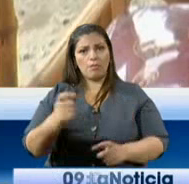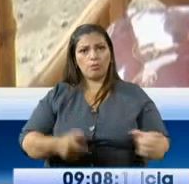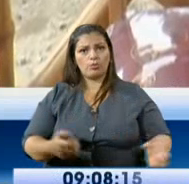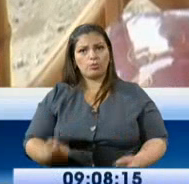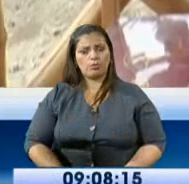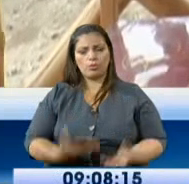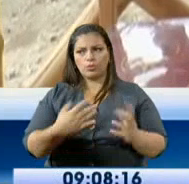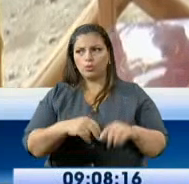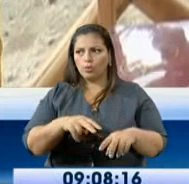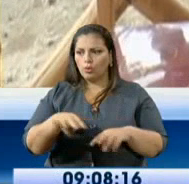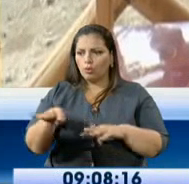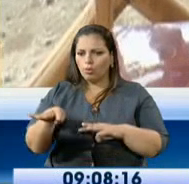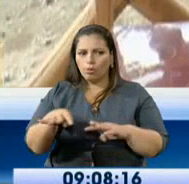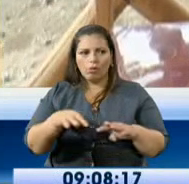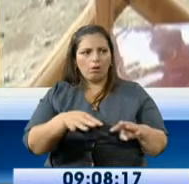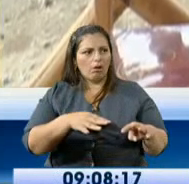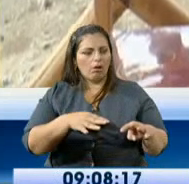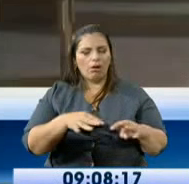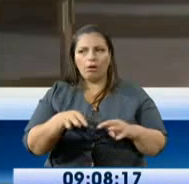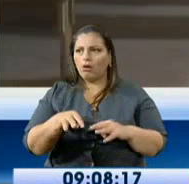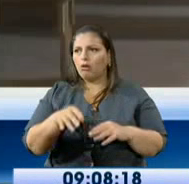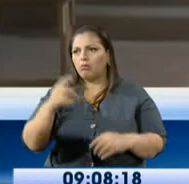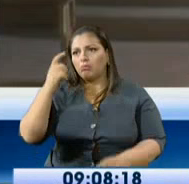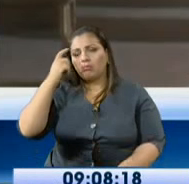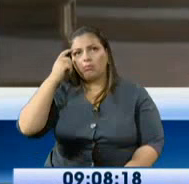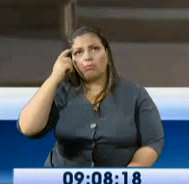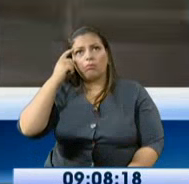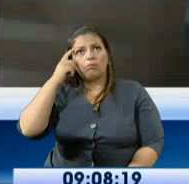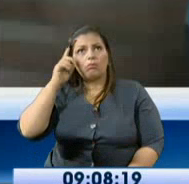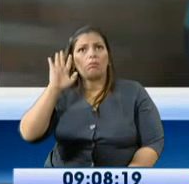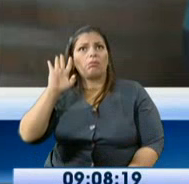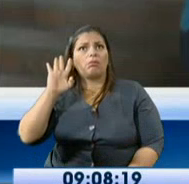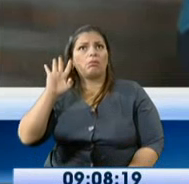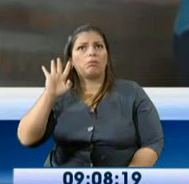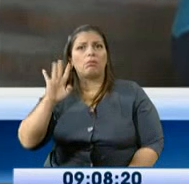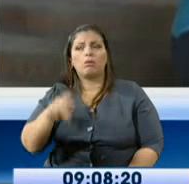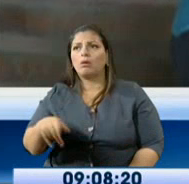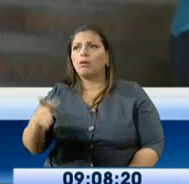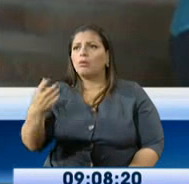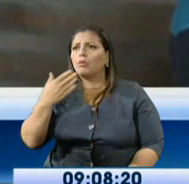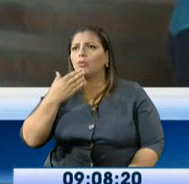ese suceso es parte de un mensaje divino.